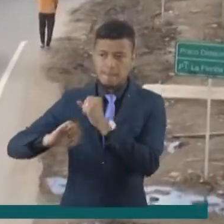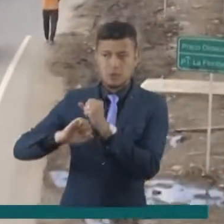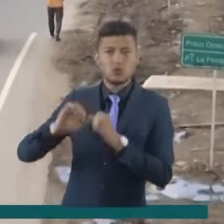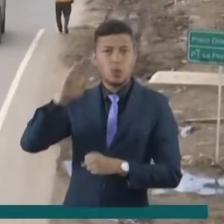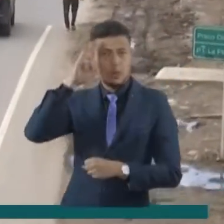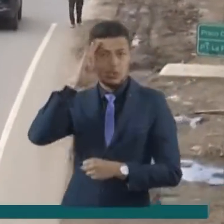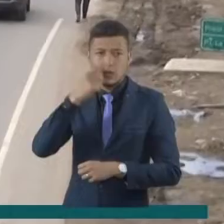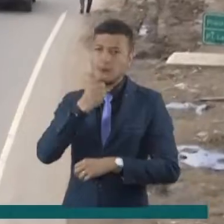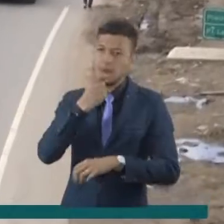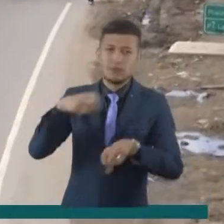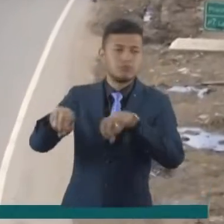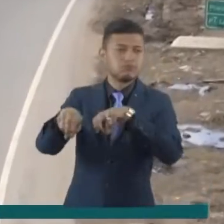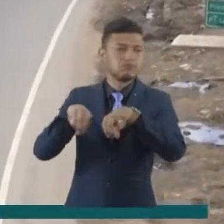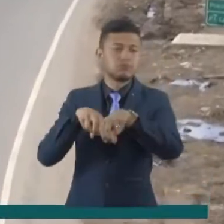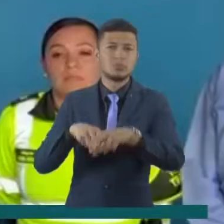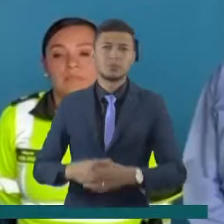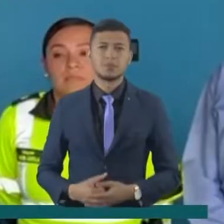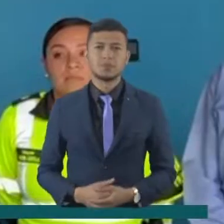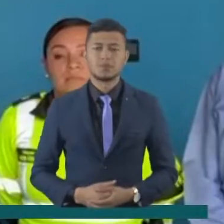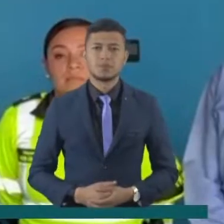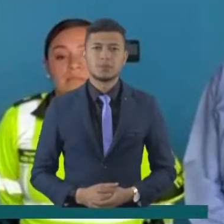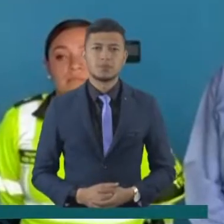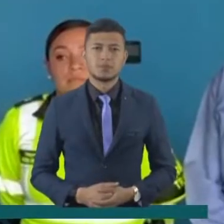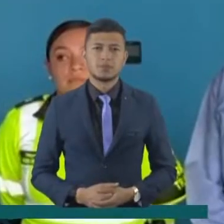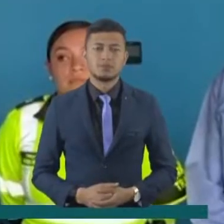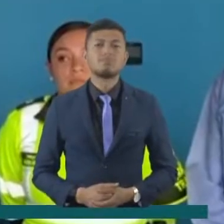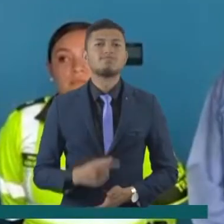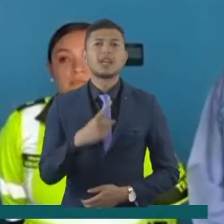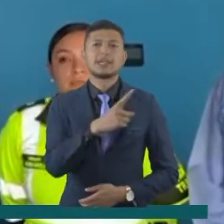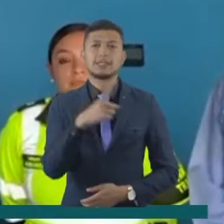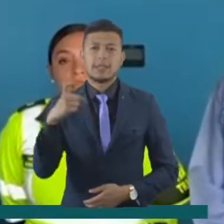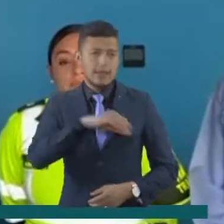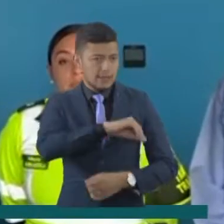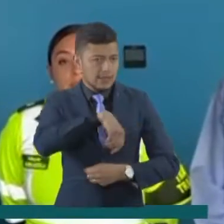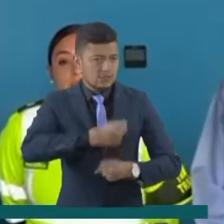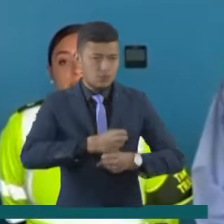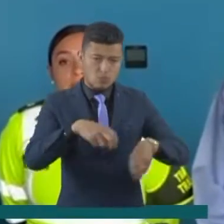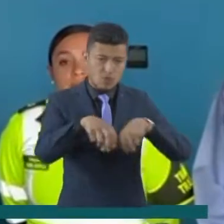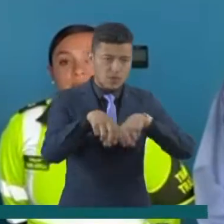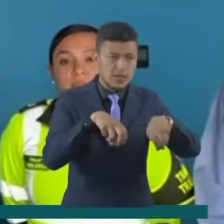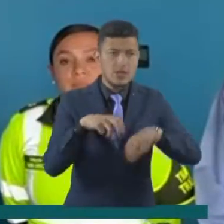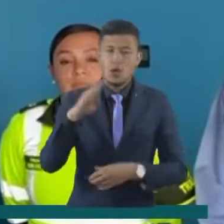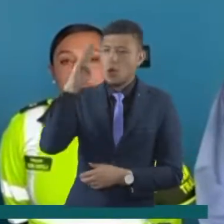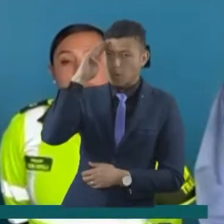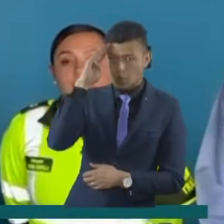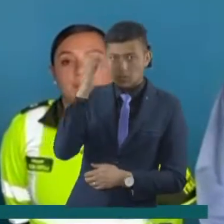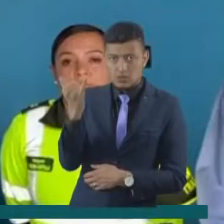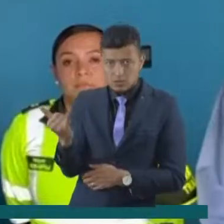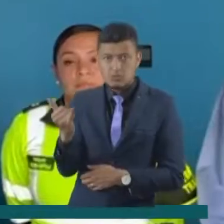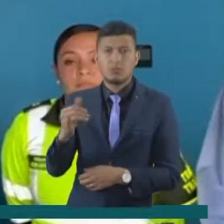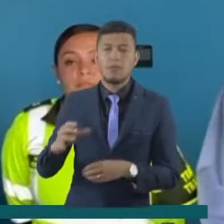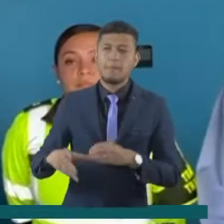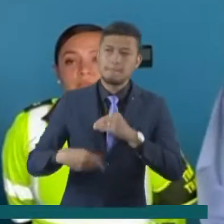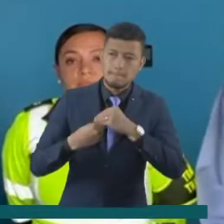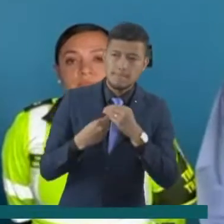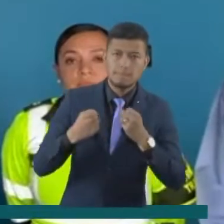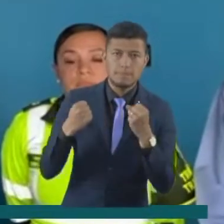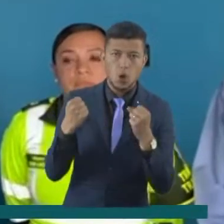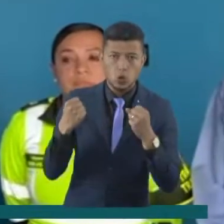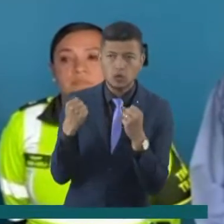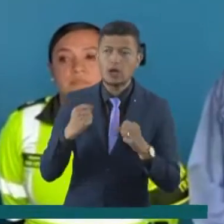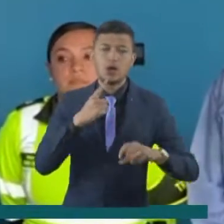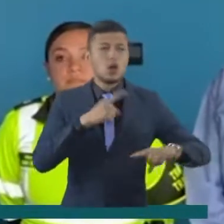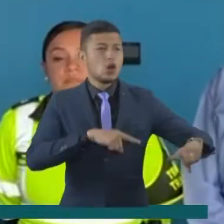plan apoyado por la Policía de Tránsito. Medidas como la presencia de más de 100 gestores de movilidad, incluyendo policía de tránsito, gestores de